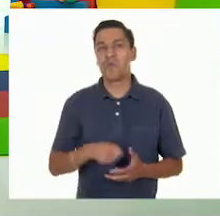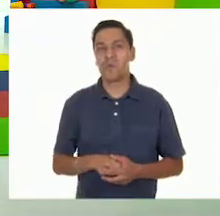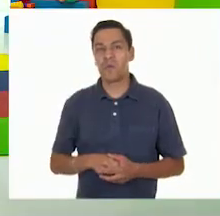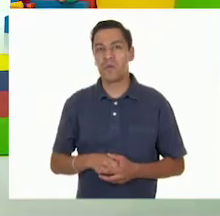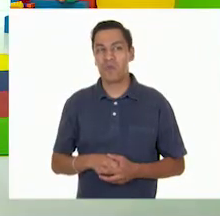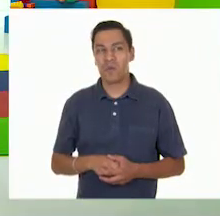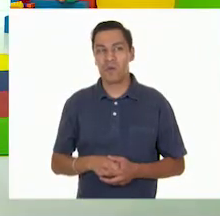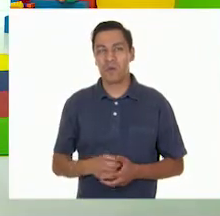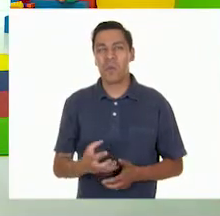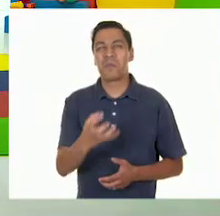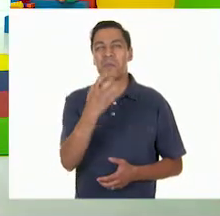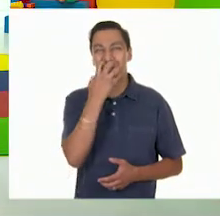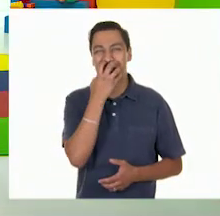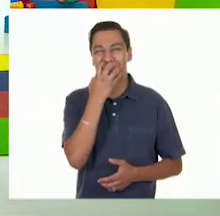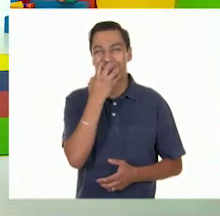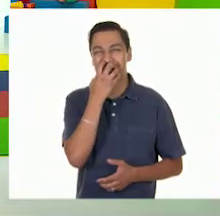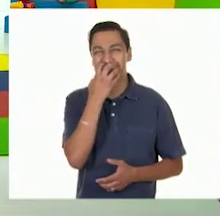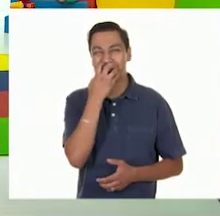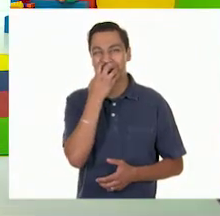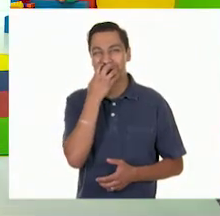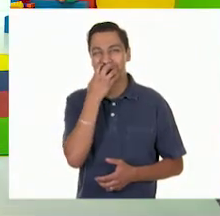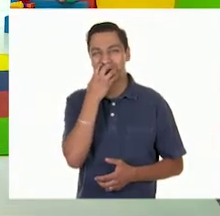panda de onda